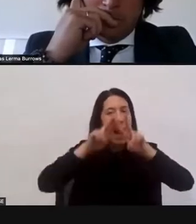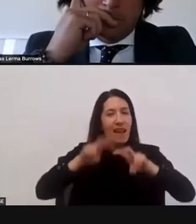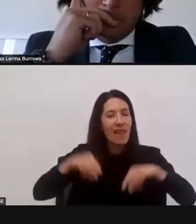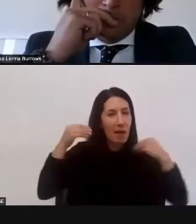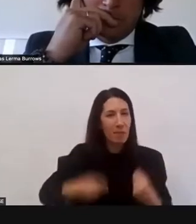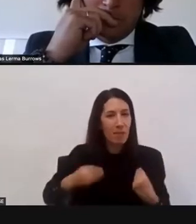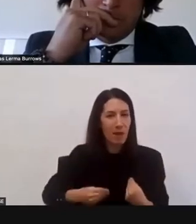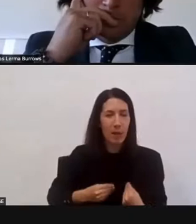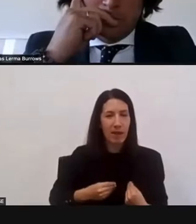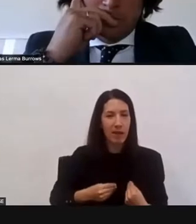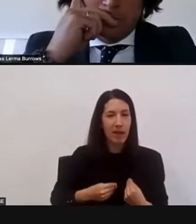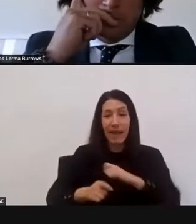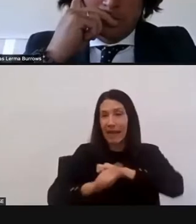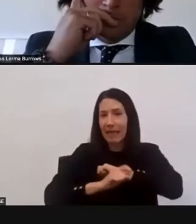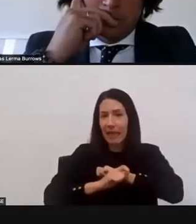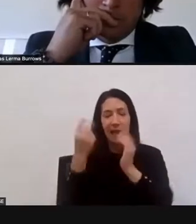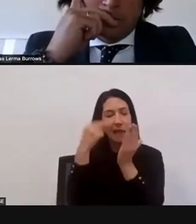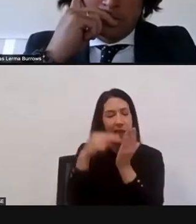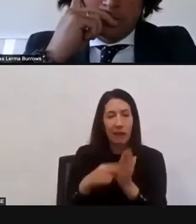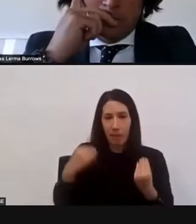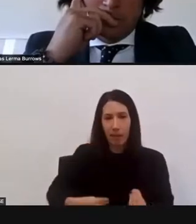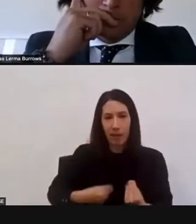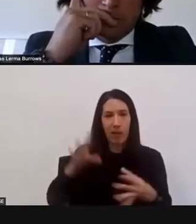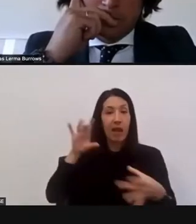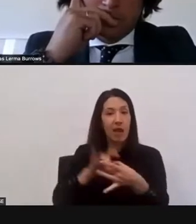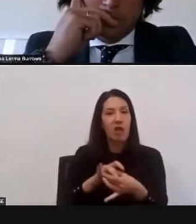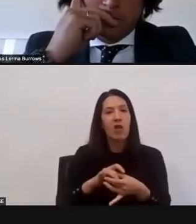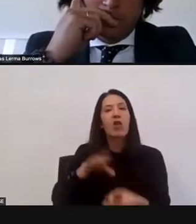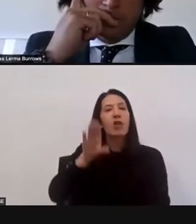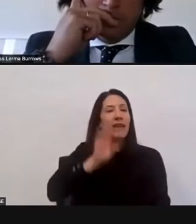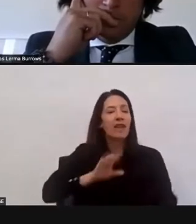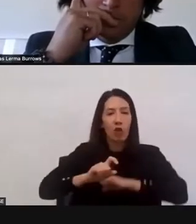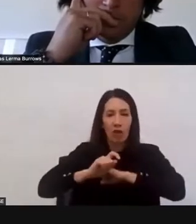sea, la estrategia en relación con los delitos de odio